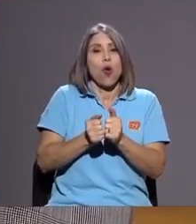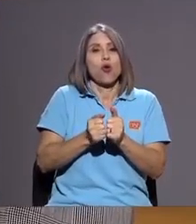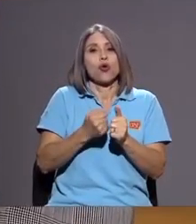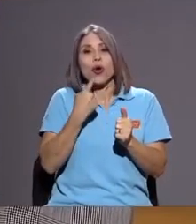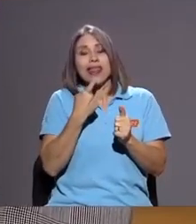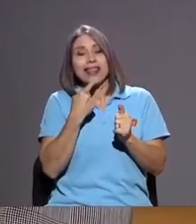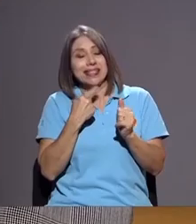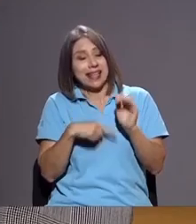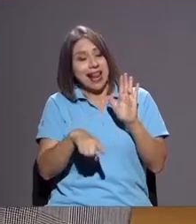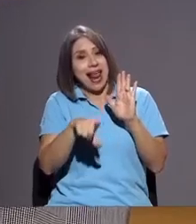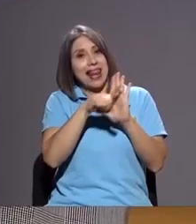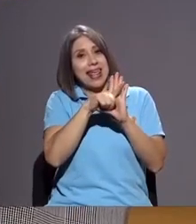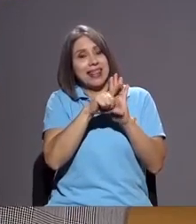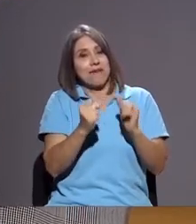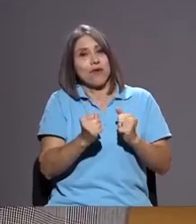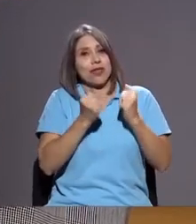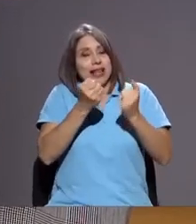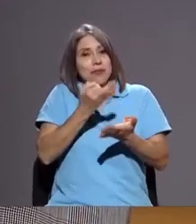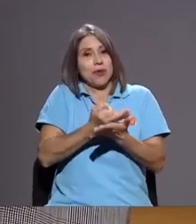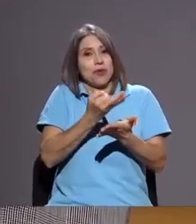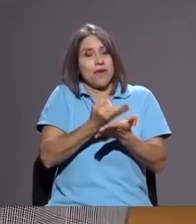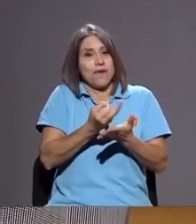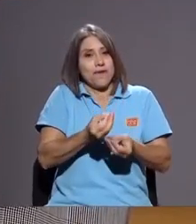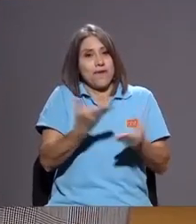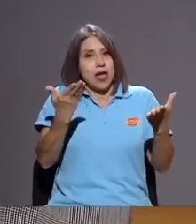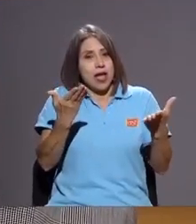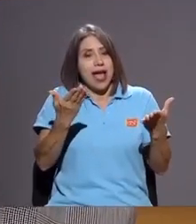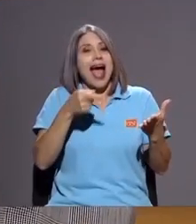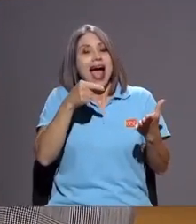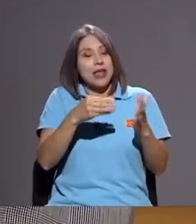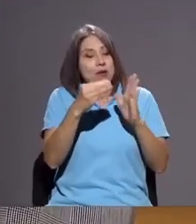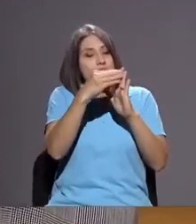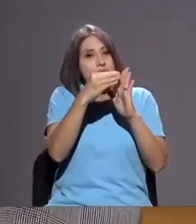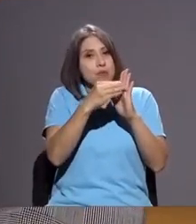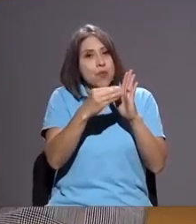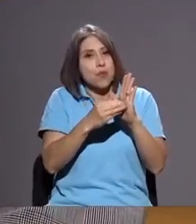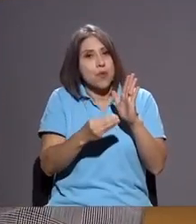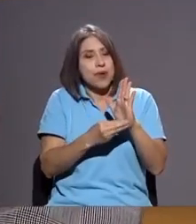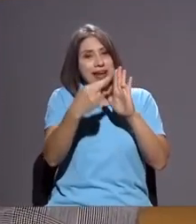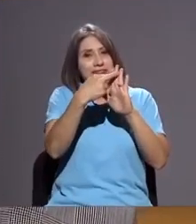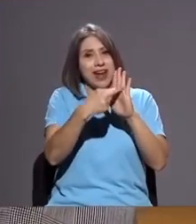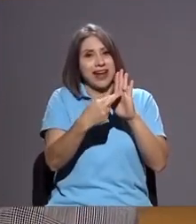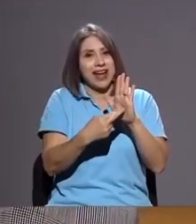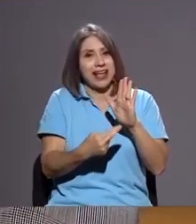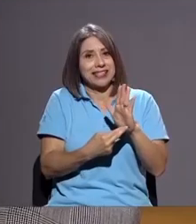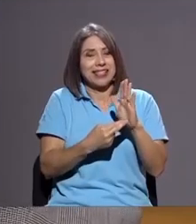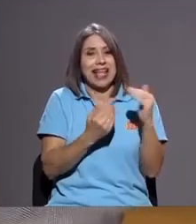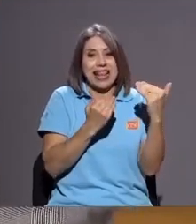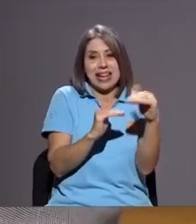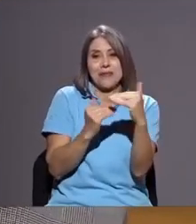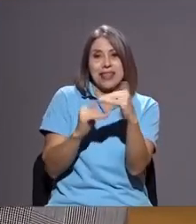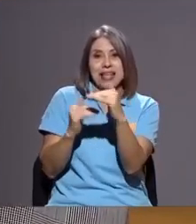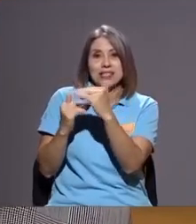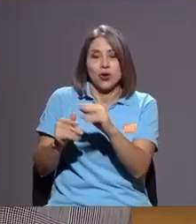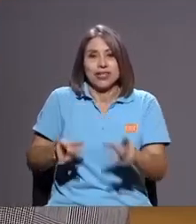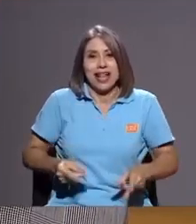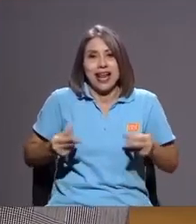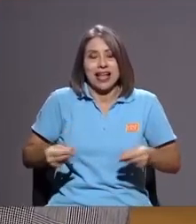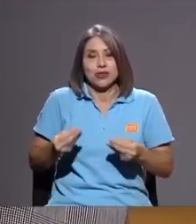Ley de Fortalecimiento Fiscal, se establecieron una serie de reglas y limitaciones del gasto público que